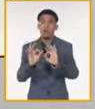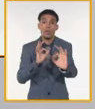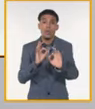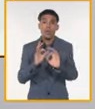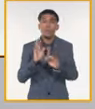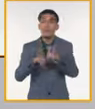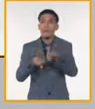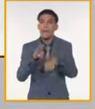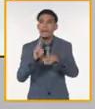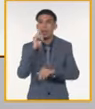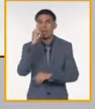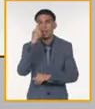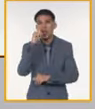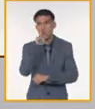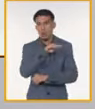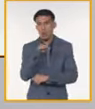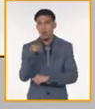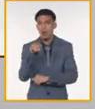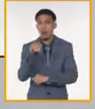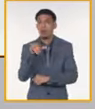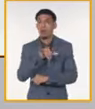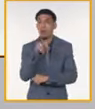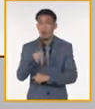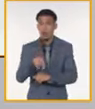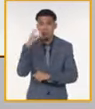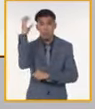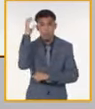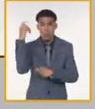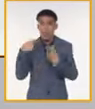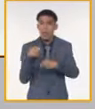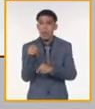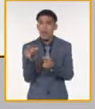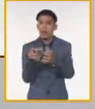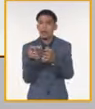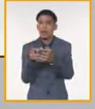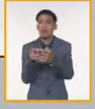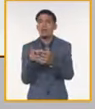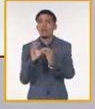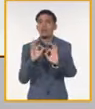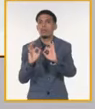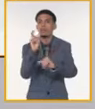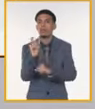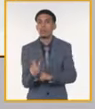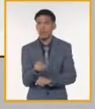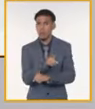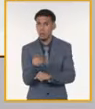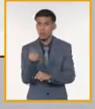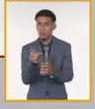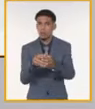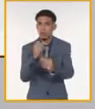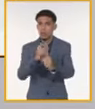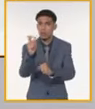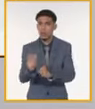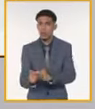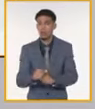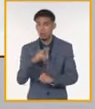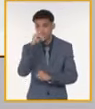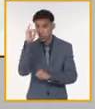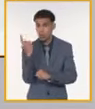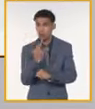normas igualito hoy en la entidad Estatal tiene que garantizarle los equipos de protección personal a esas personas a Esos trabajadores nosotros